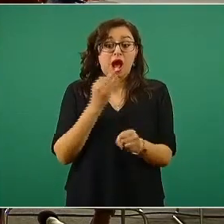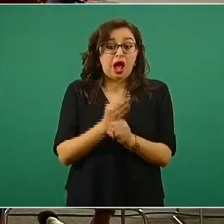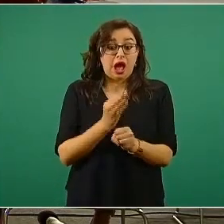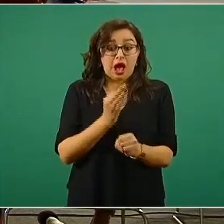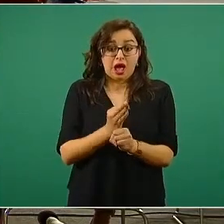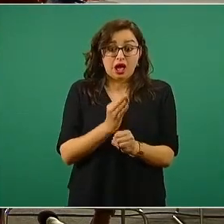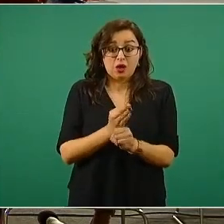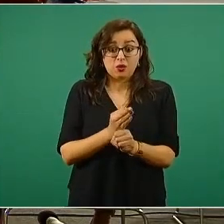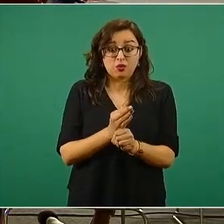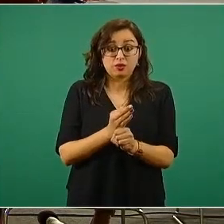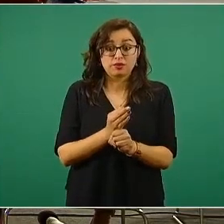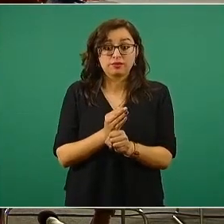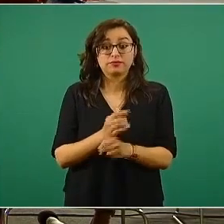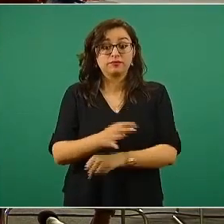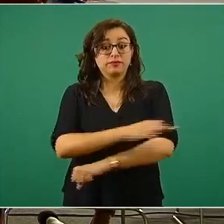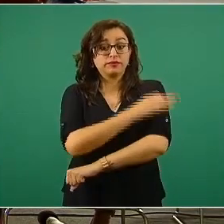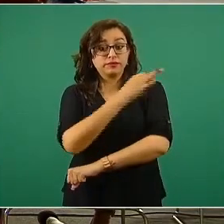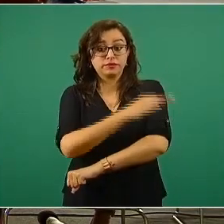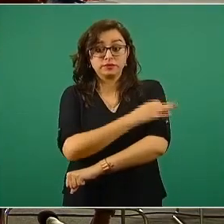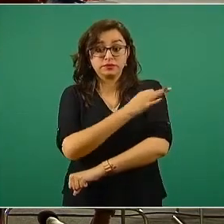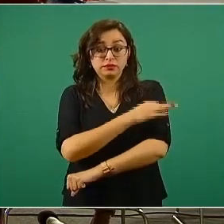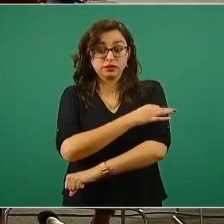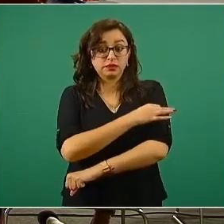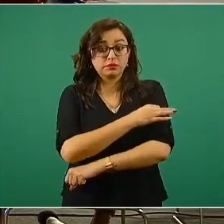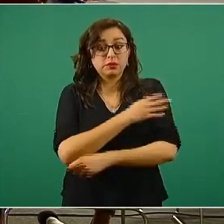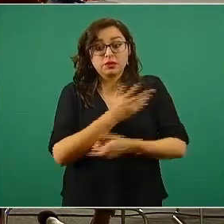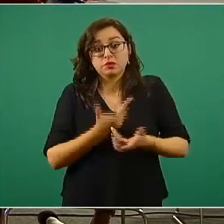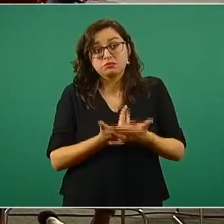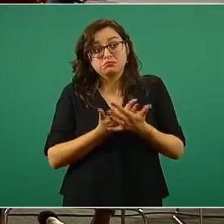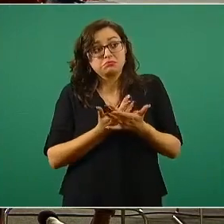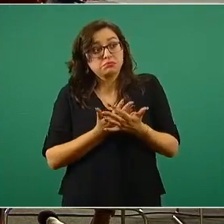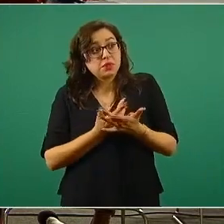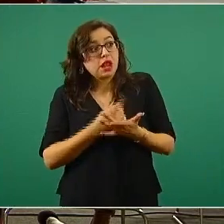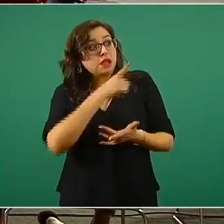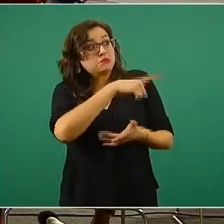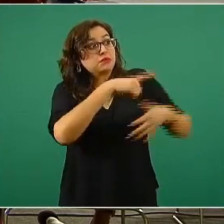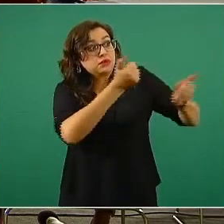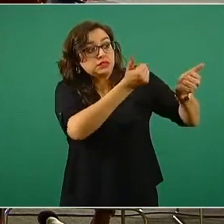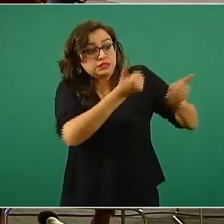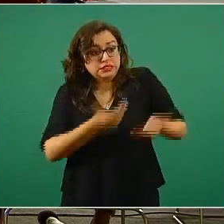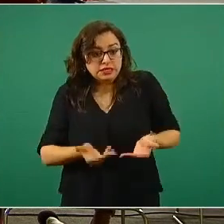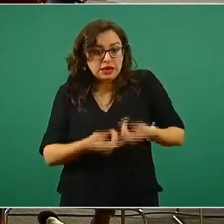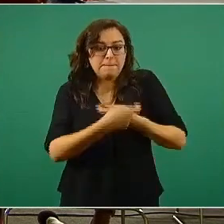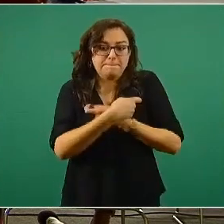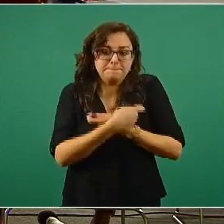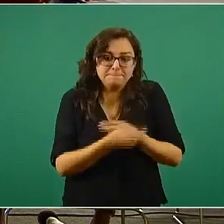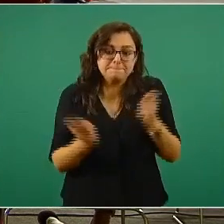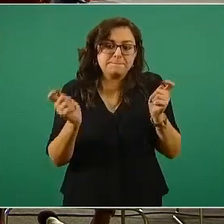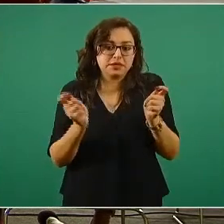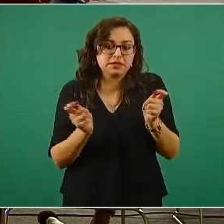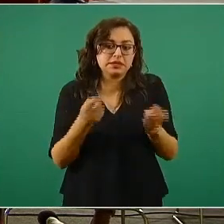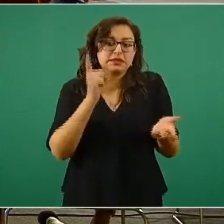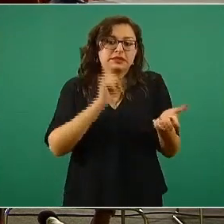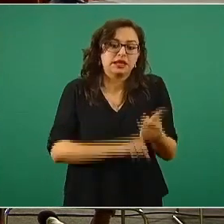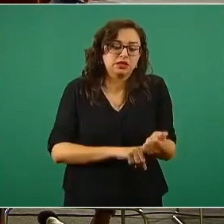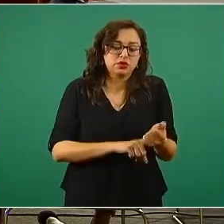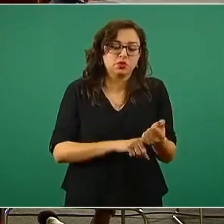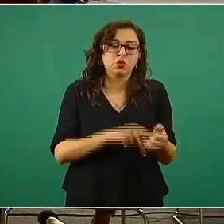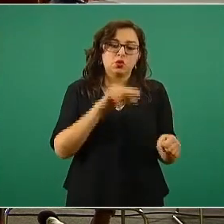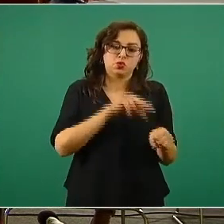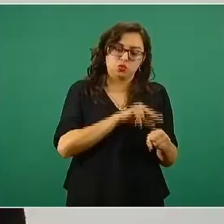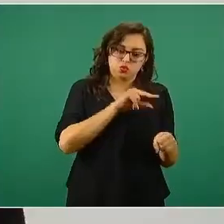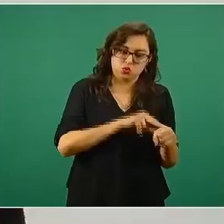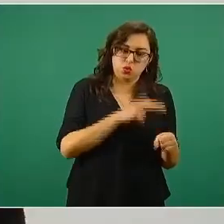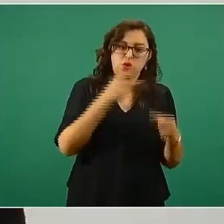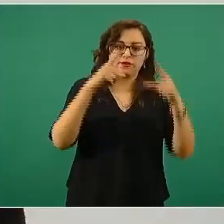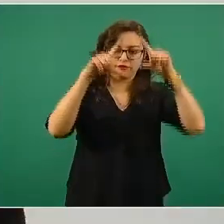solamente vacunando en función de la disponibilidad de la vacuna que hasta el momento ha llegado al personal de salud y a los